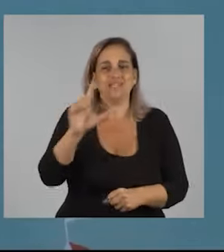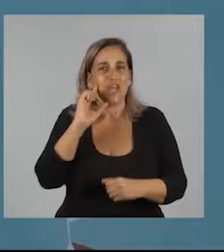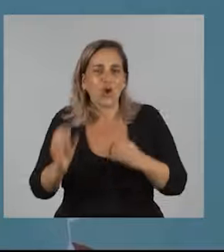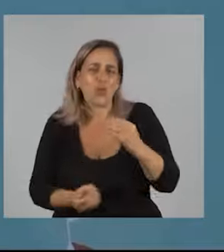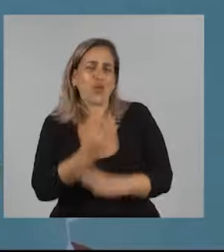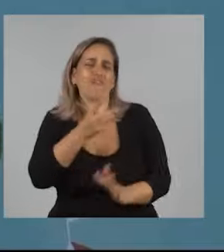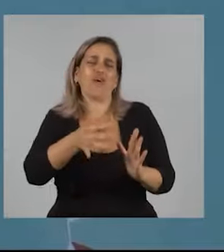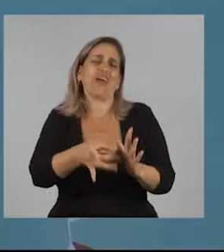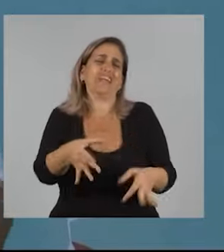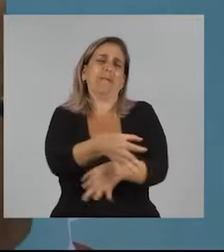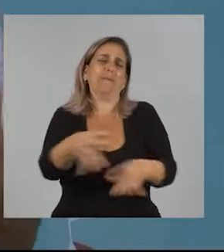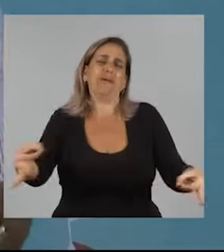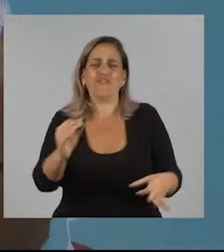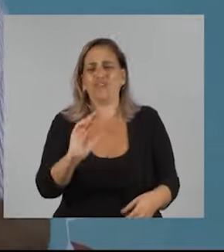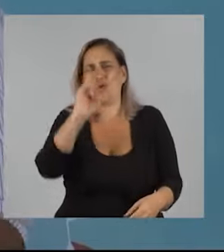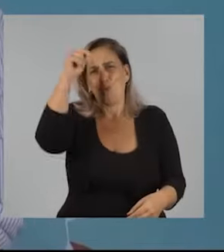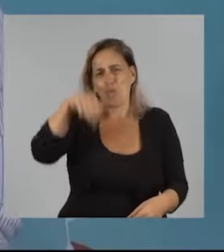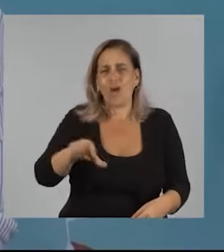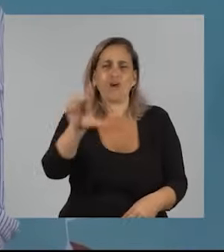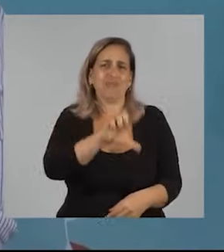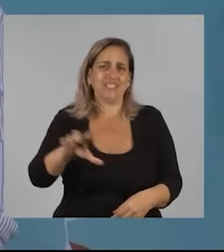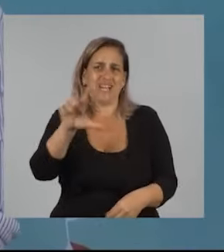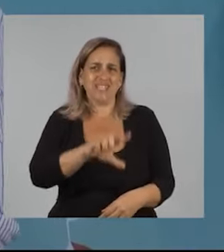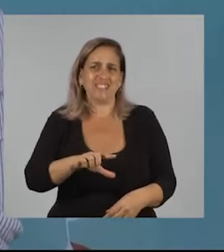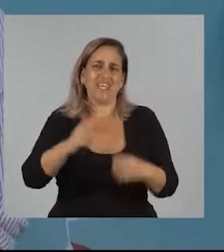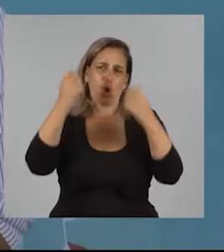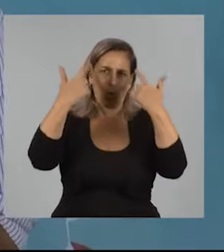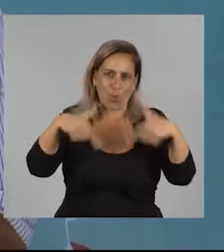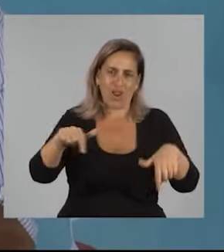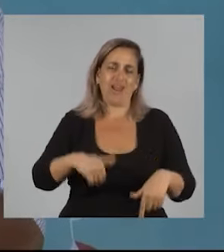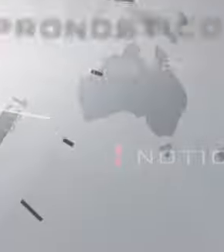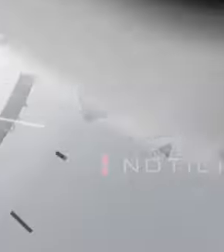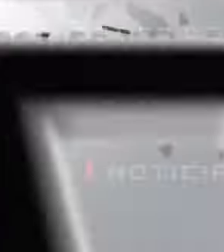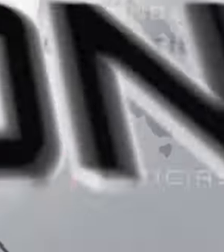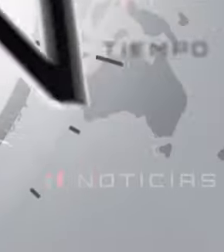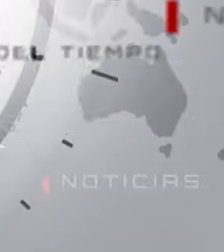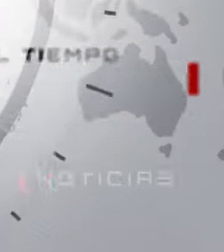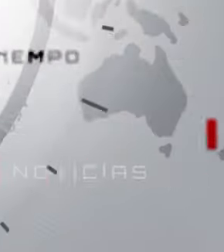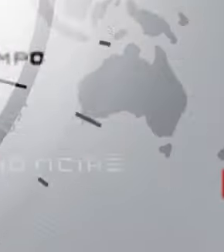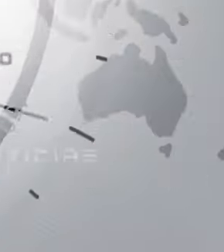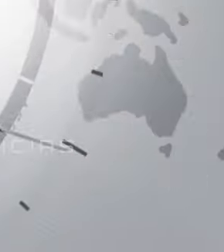liceo de primer nivel nacional, como es el Liceo Rural de Cortina?